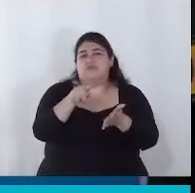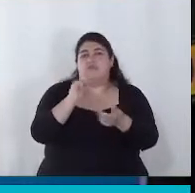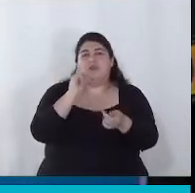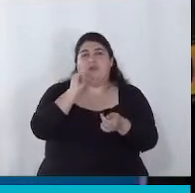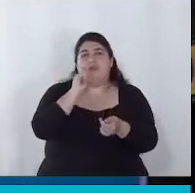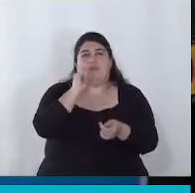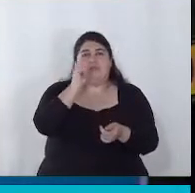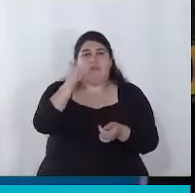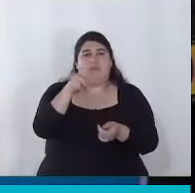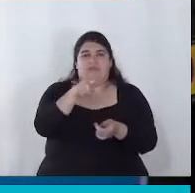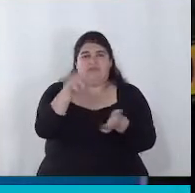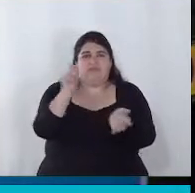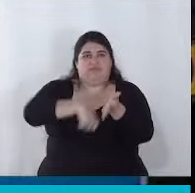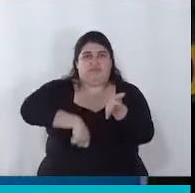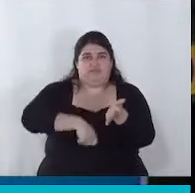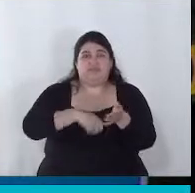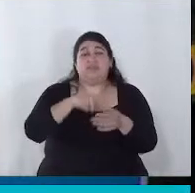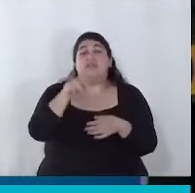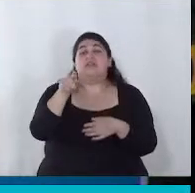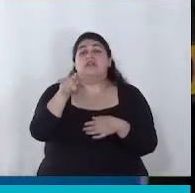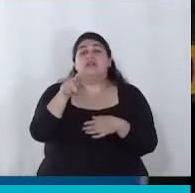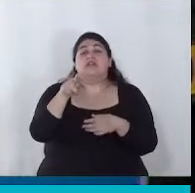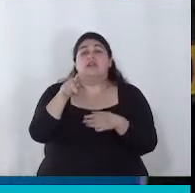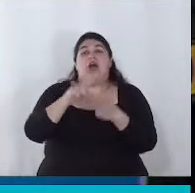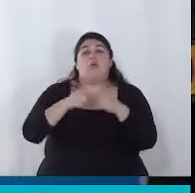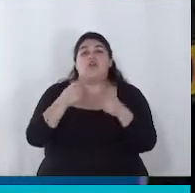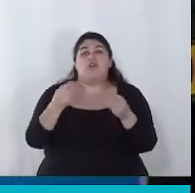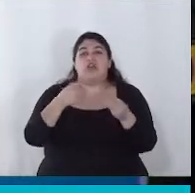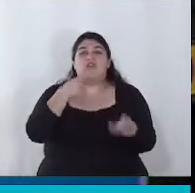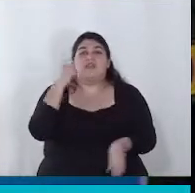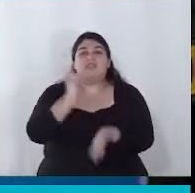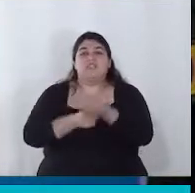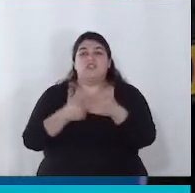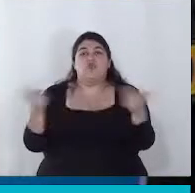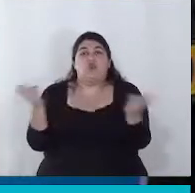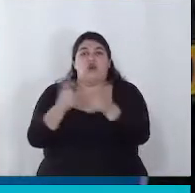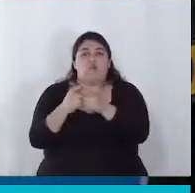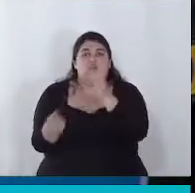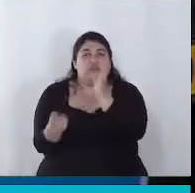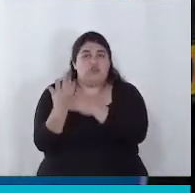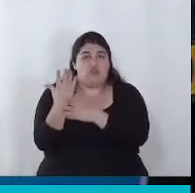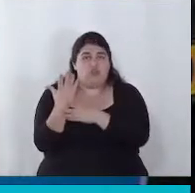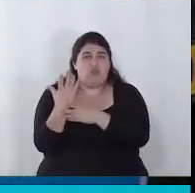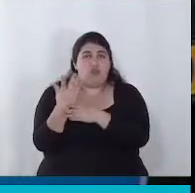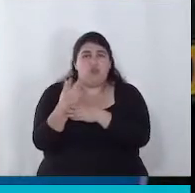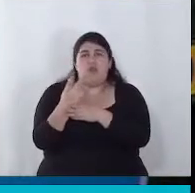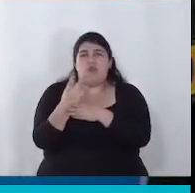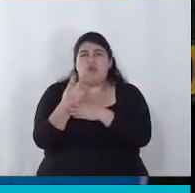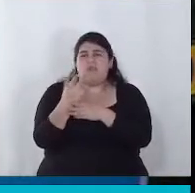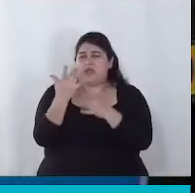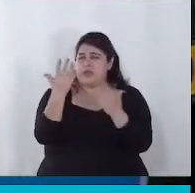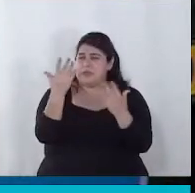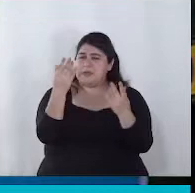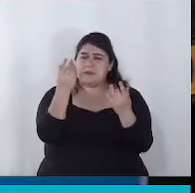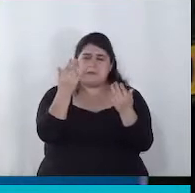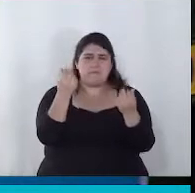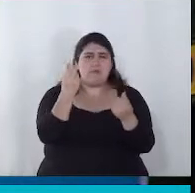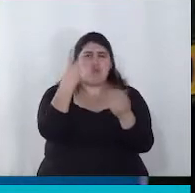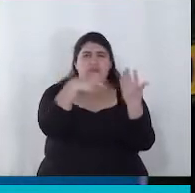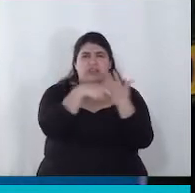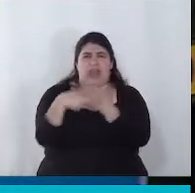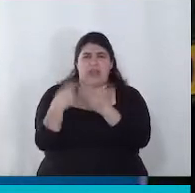doctor cuando min y habían designado una comisión bicameral no como se dicen dos fiscales